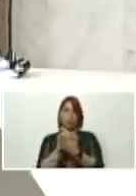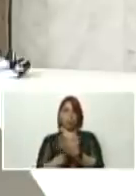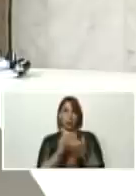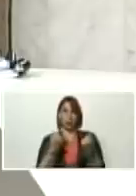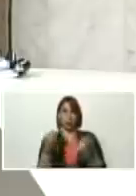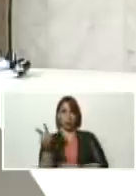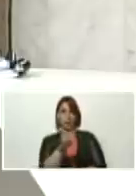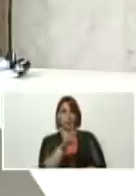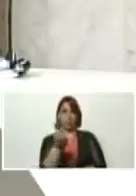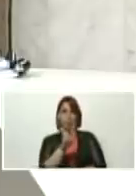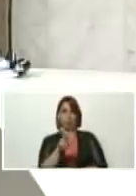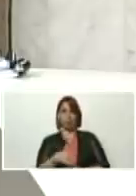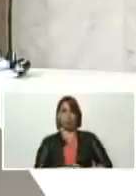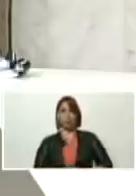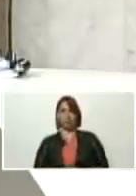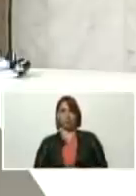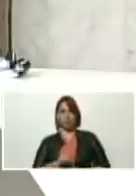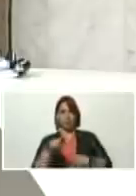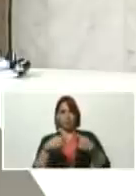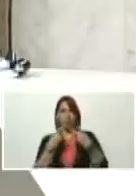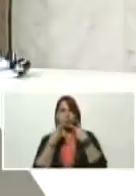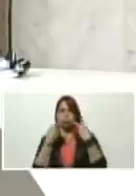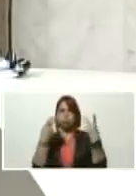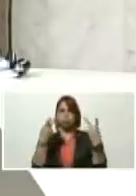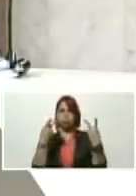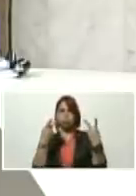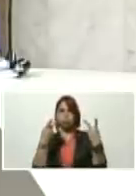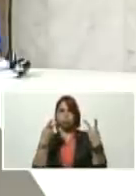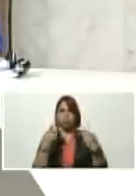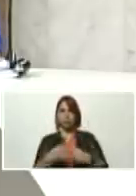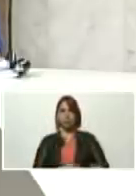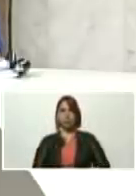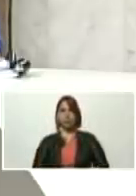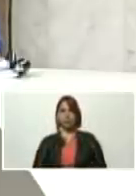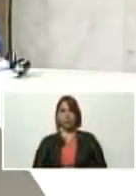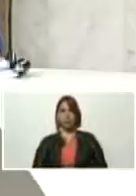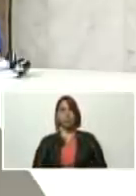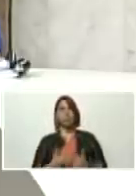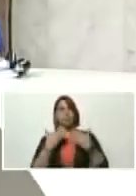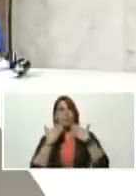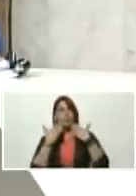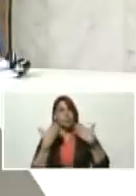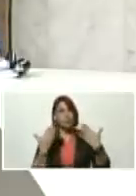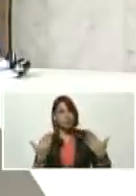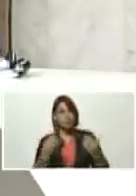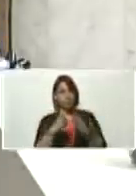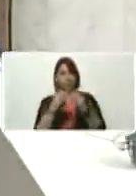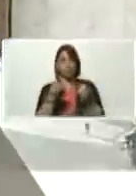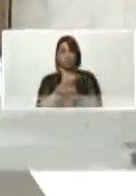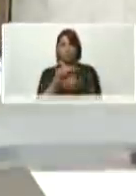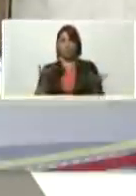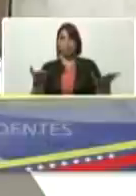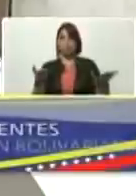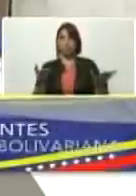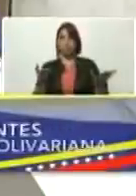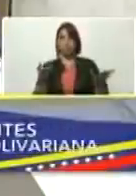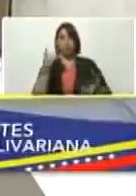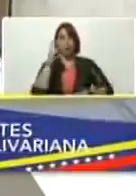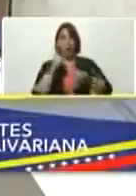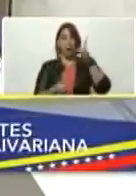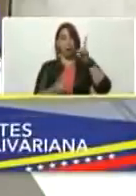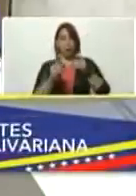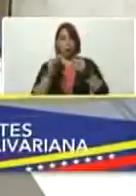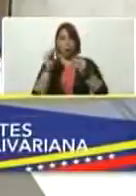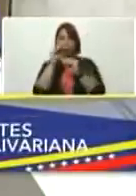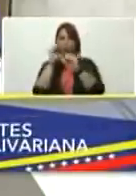Pronto estaré ya anunciándolo y le doy mi agradecimiento. Bueno, estos son algunos de los